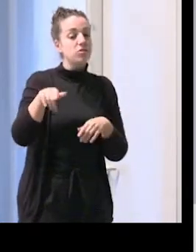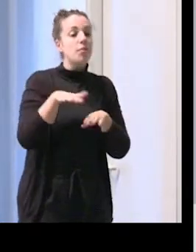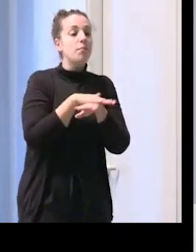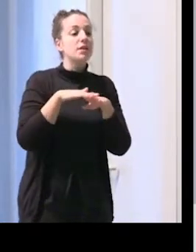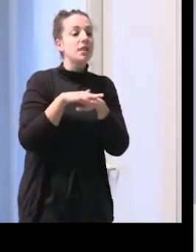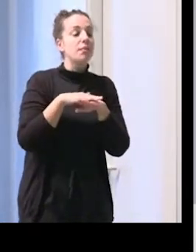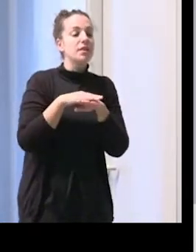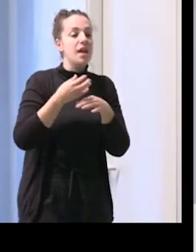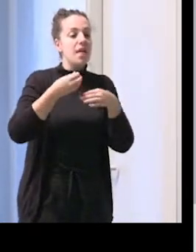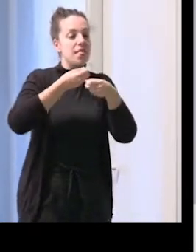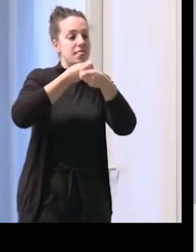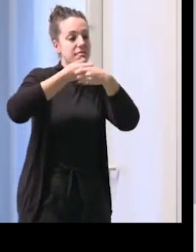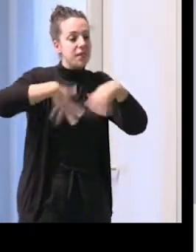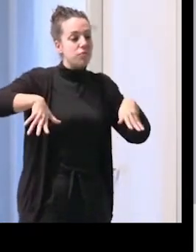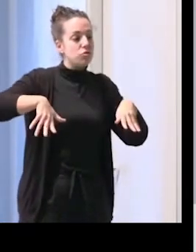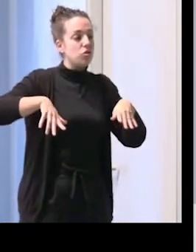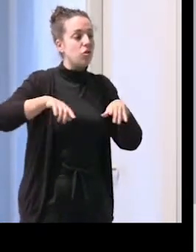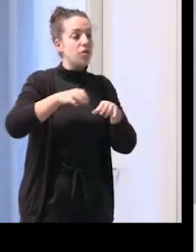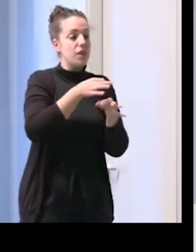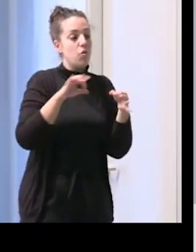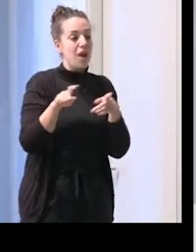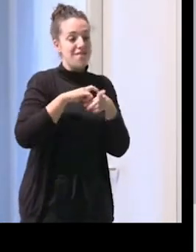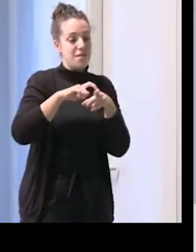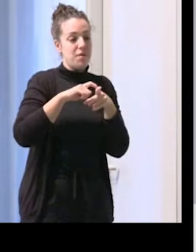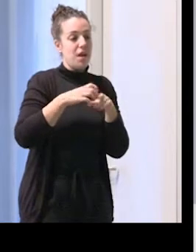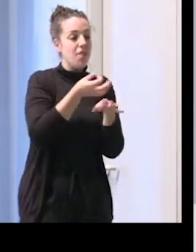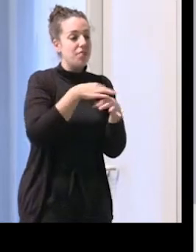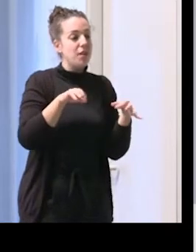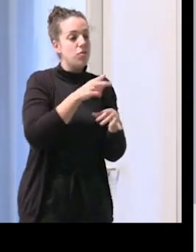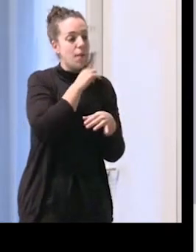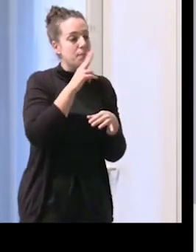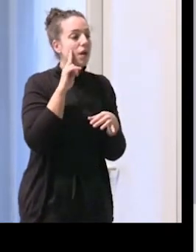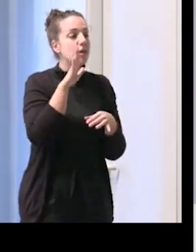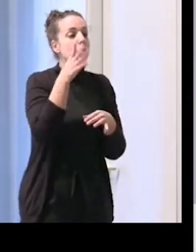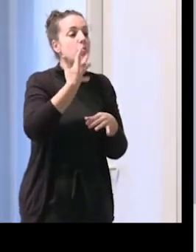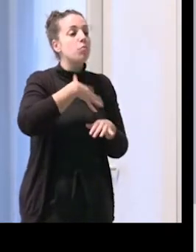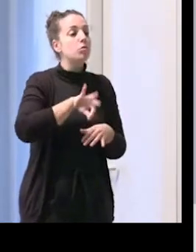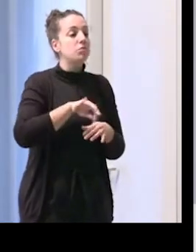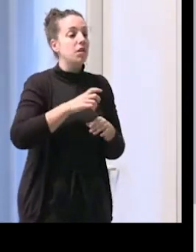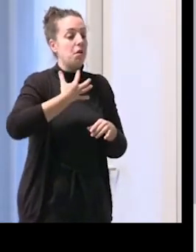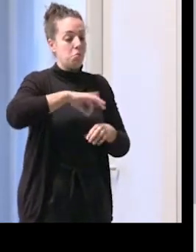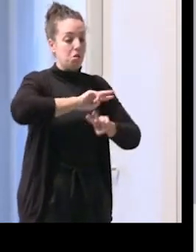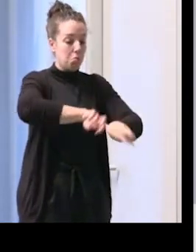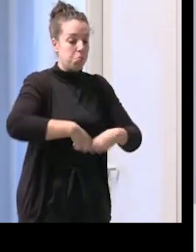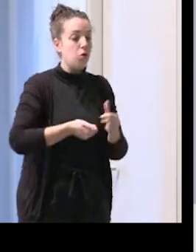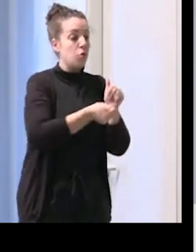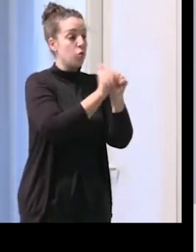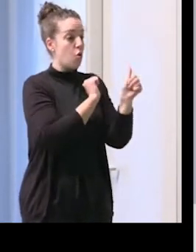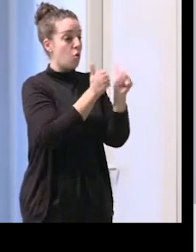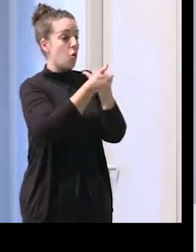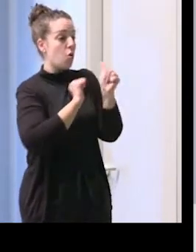es la división celular típica de las células madres, donde existe la posibilidad de regenerarse, de copiarse a sí